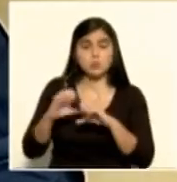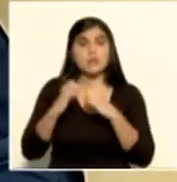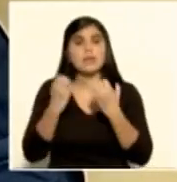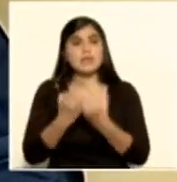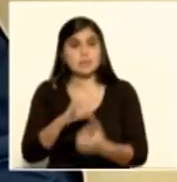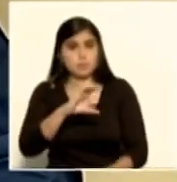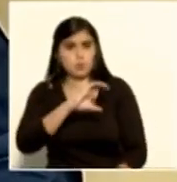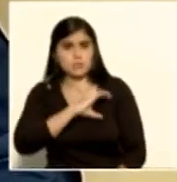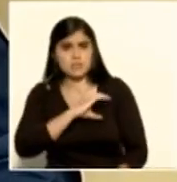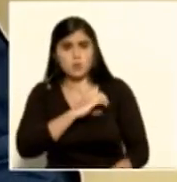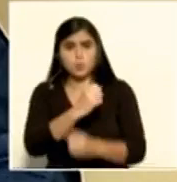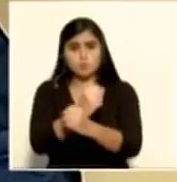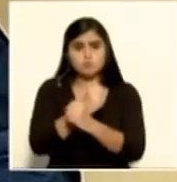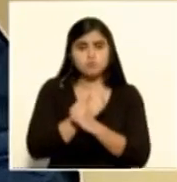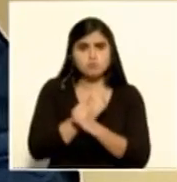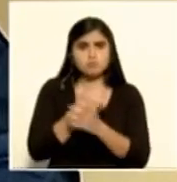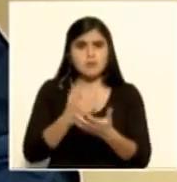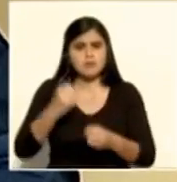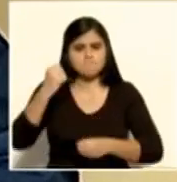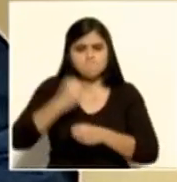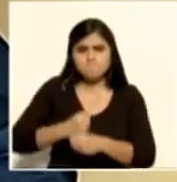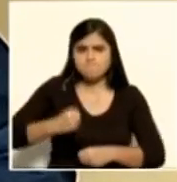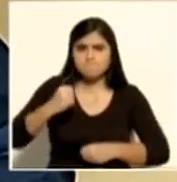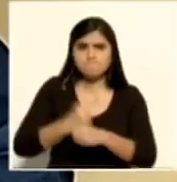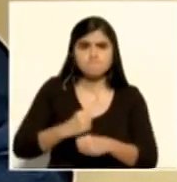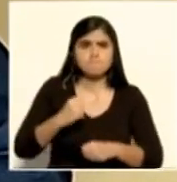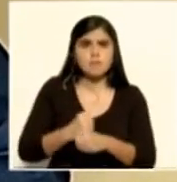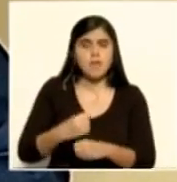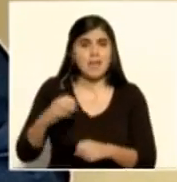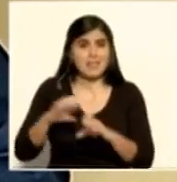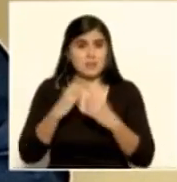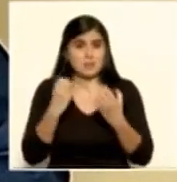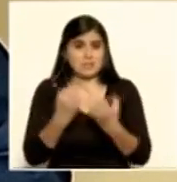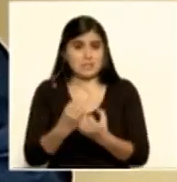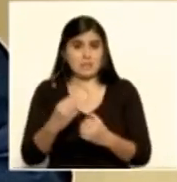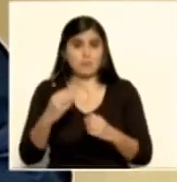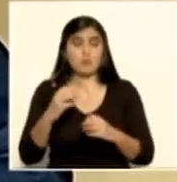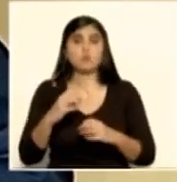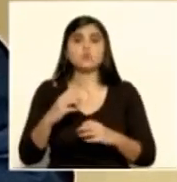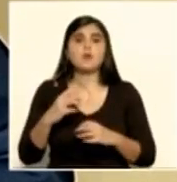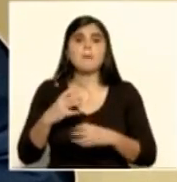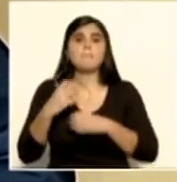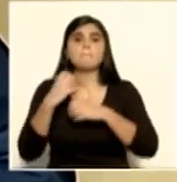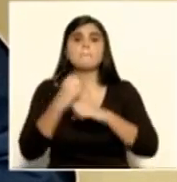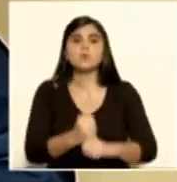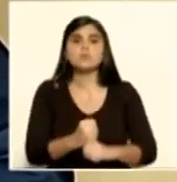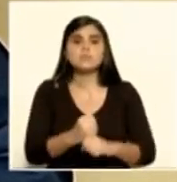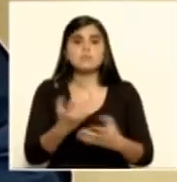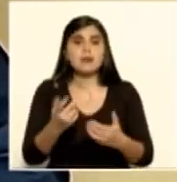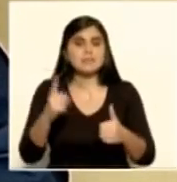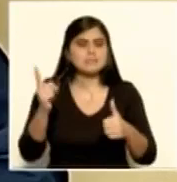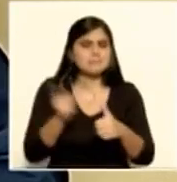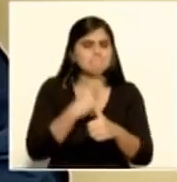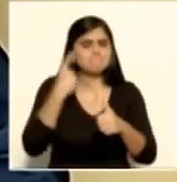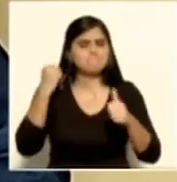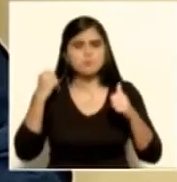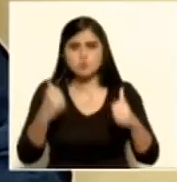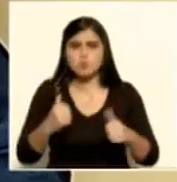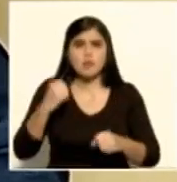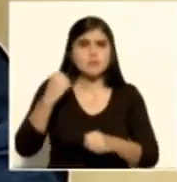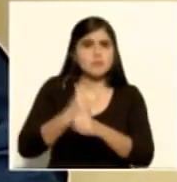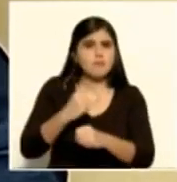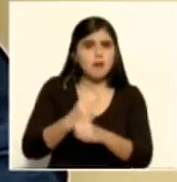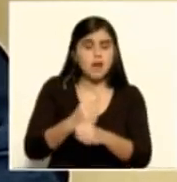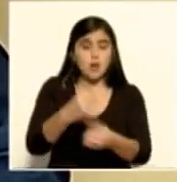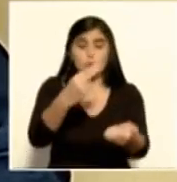pública trabajando fuertemente, los equipos municipales trabajando también fuertemente en la primera línea, los hospitales en su